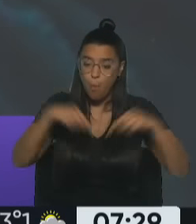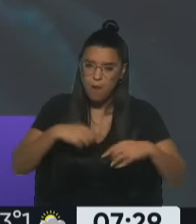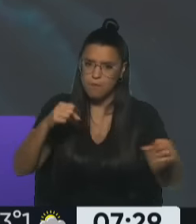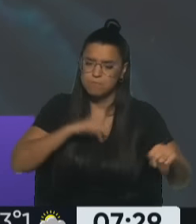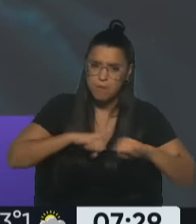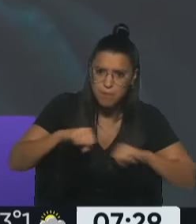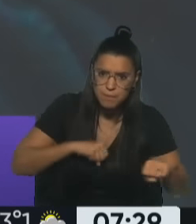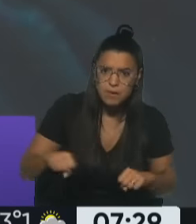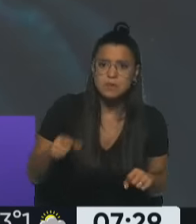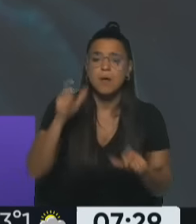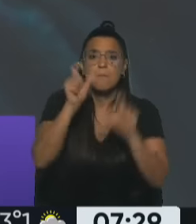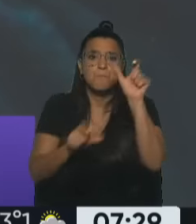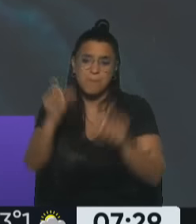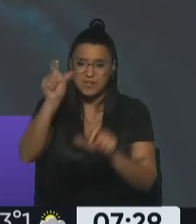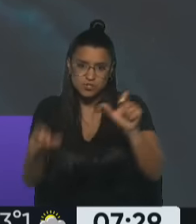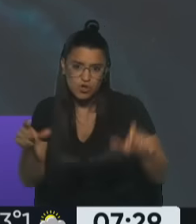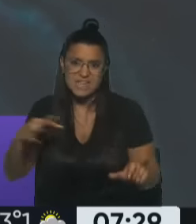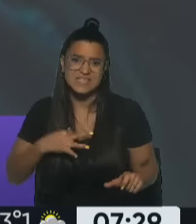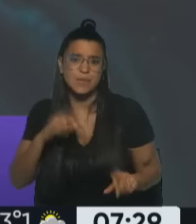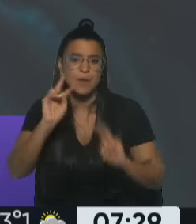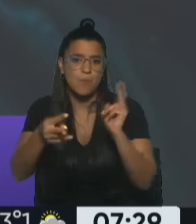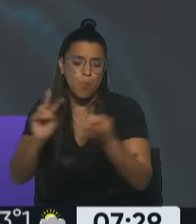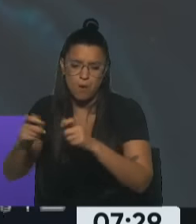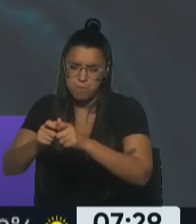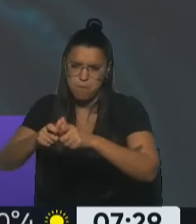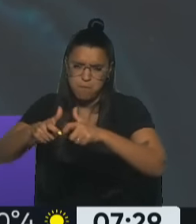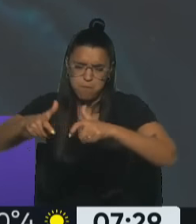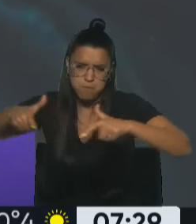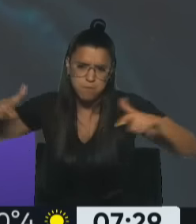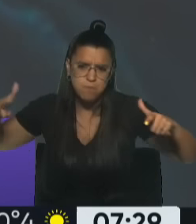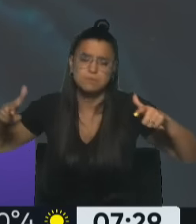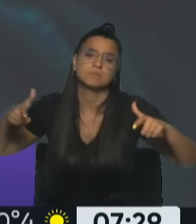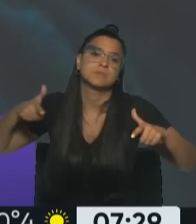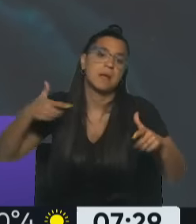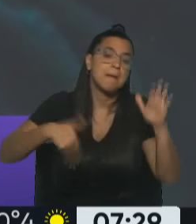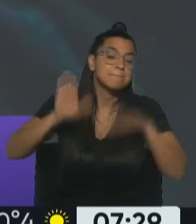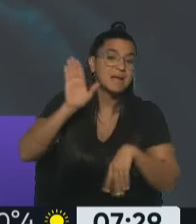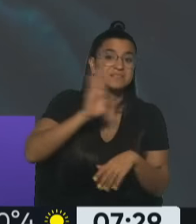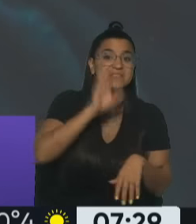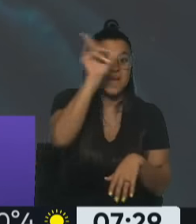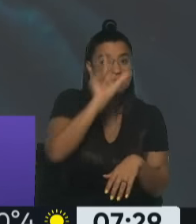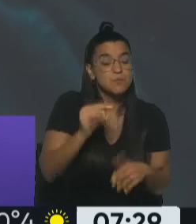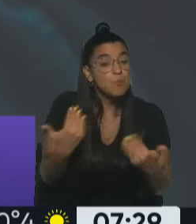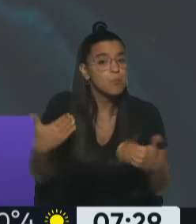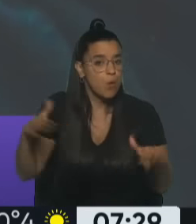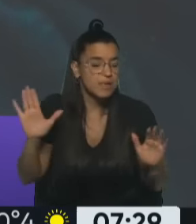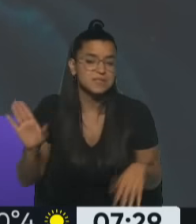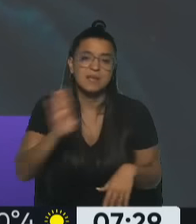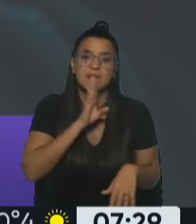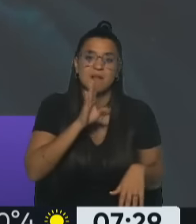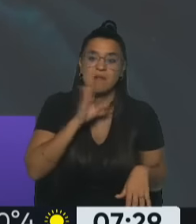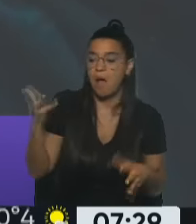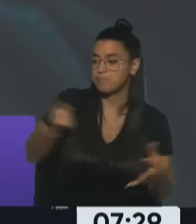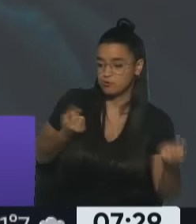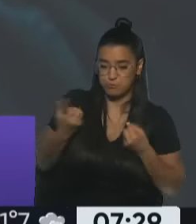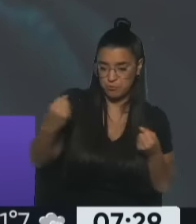siguen falleciendo civiles en la cantidad y en la manera que están falleciendo, sobre todo en Gaza, es probable que Israel vaya perdiendo